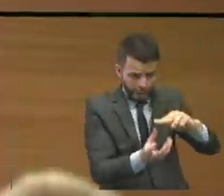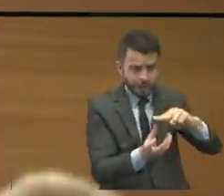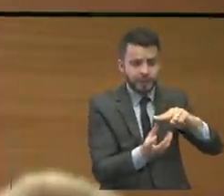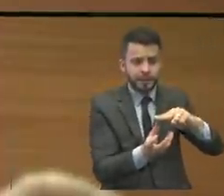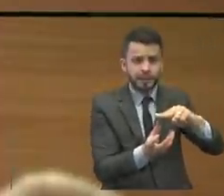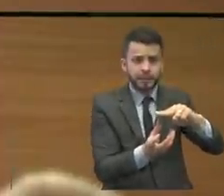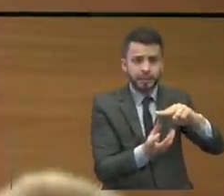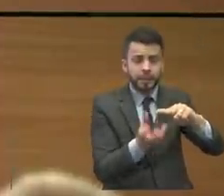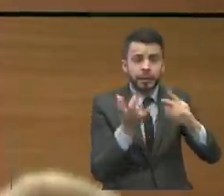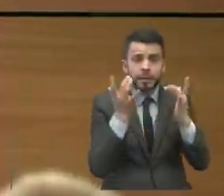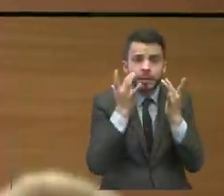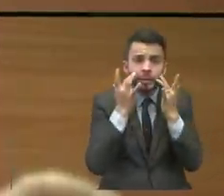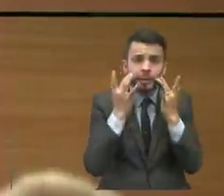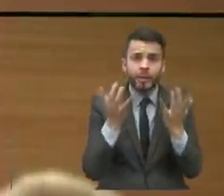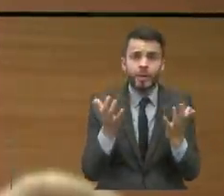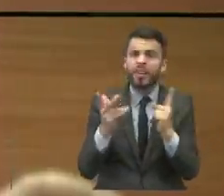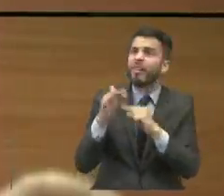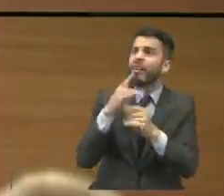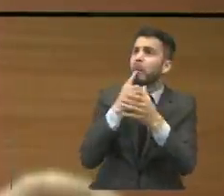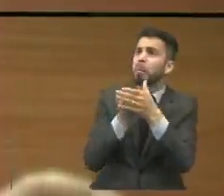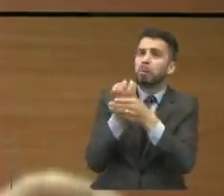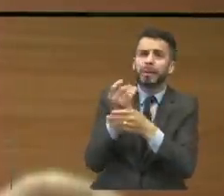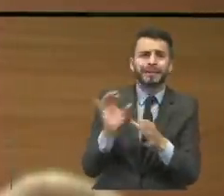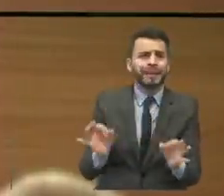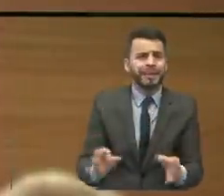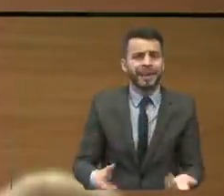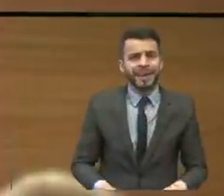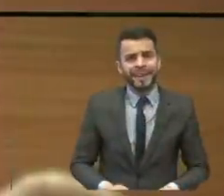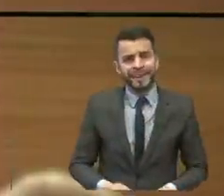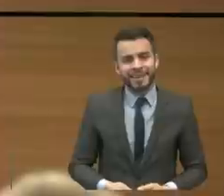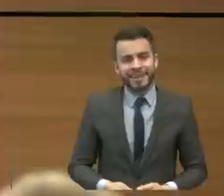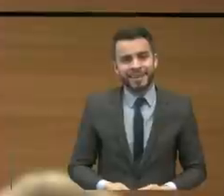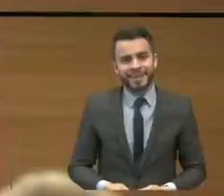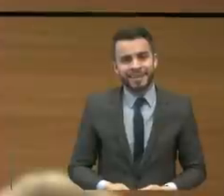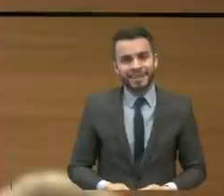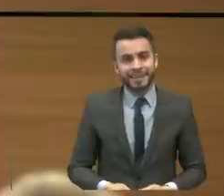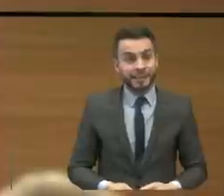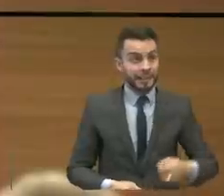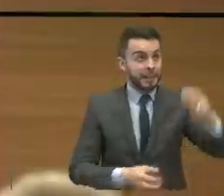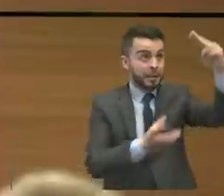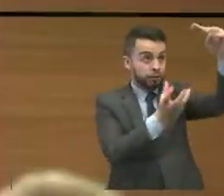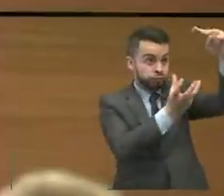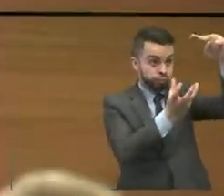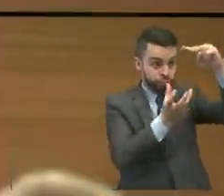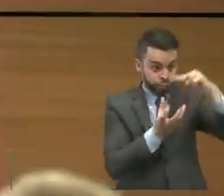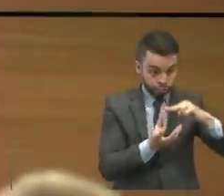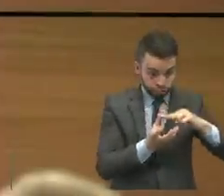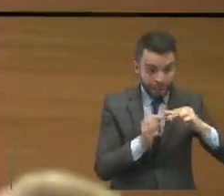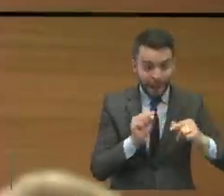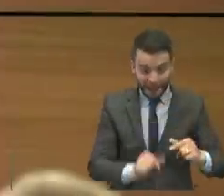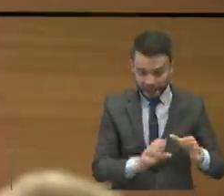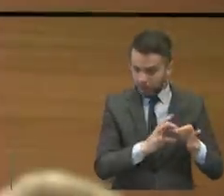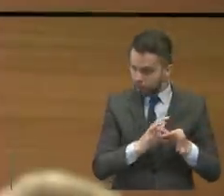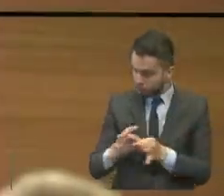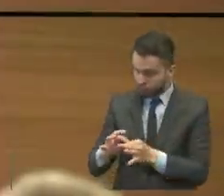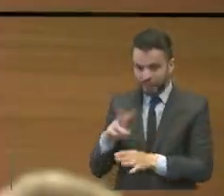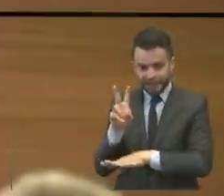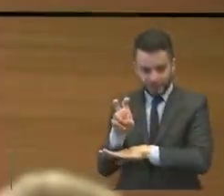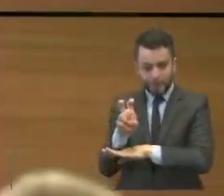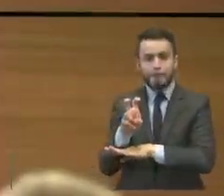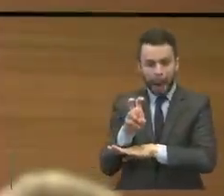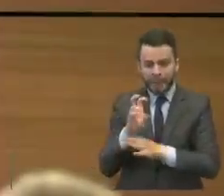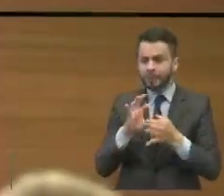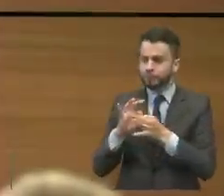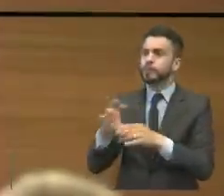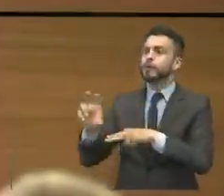100% limpio, sostenible. Y los va a conectar con el Corredor Verde Séptima y con el Regiotram del Norte. Les va a dar